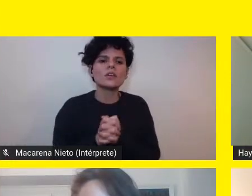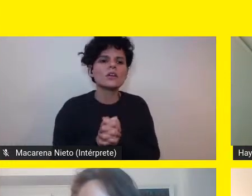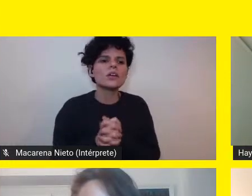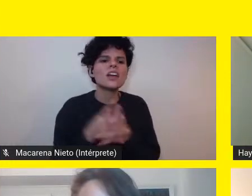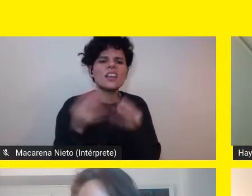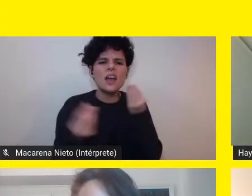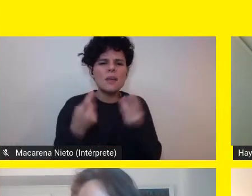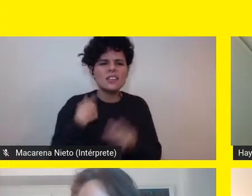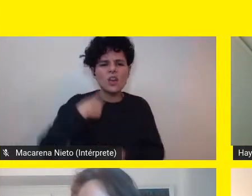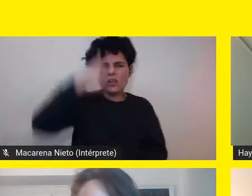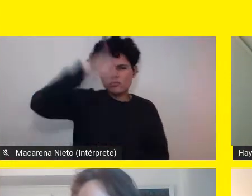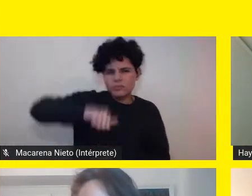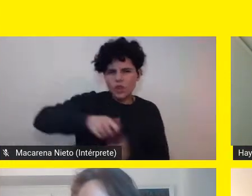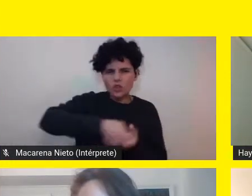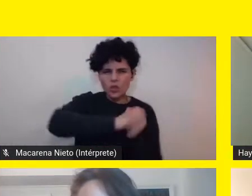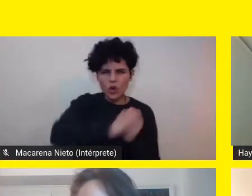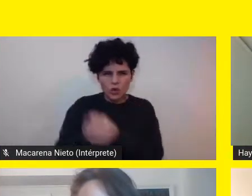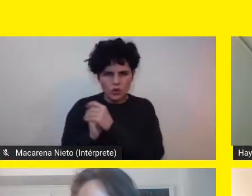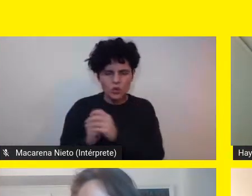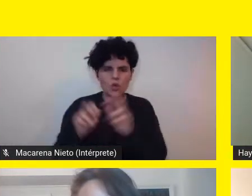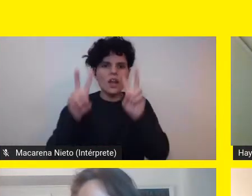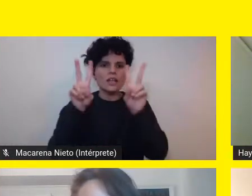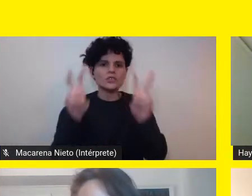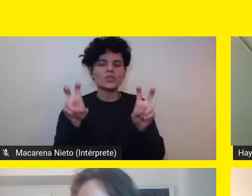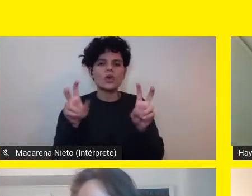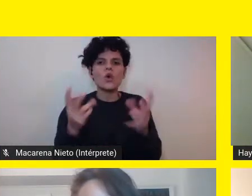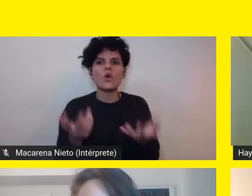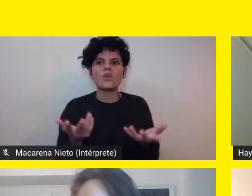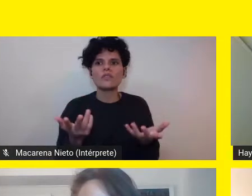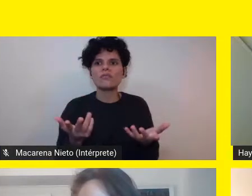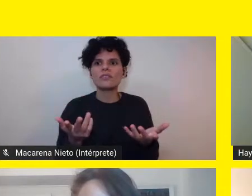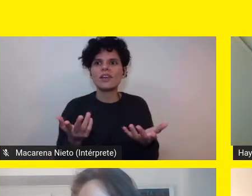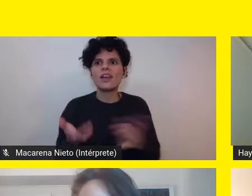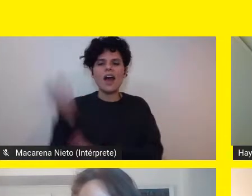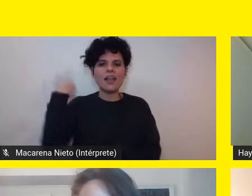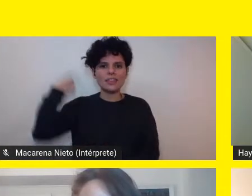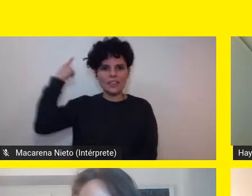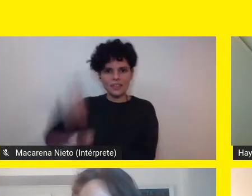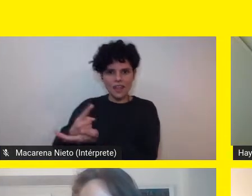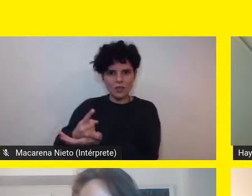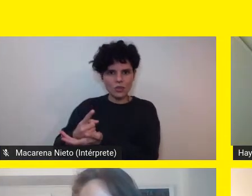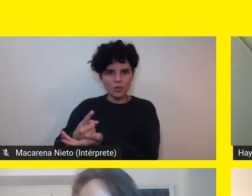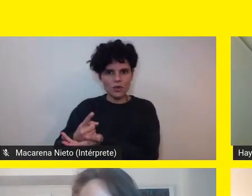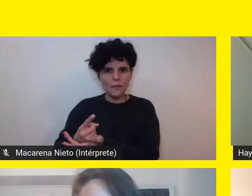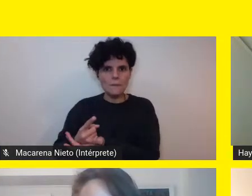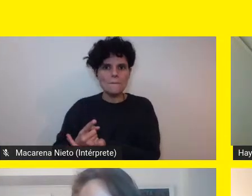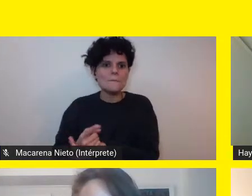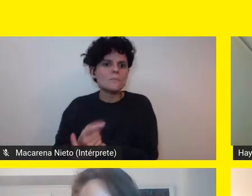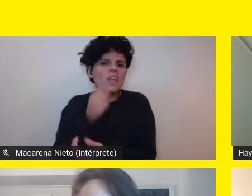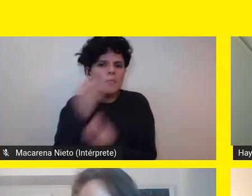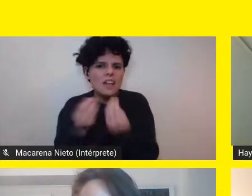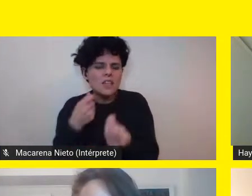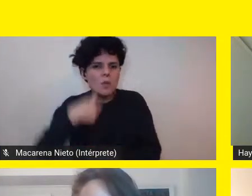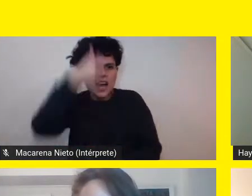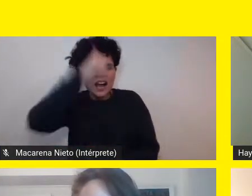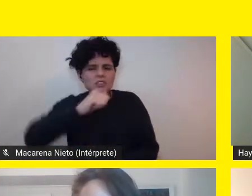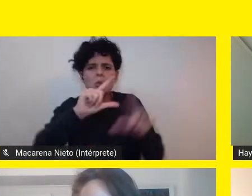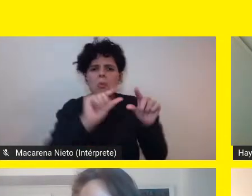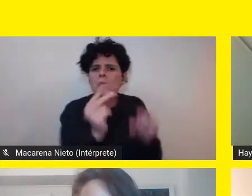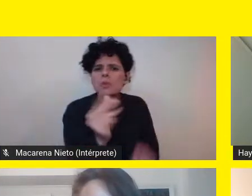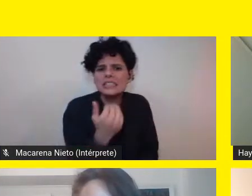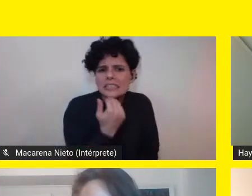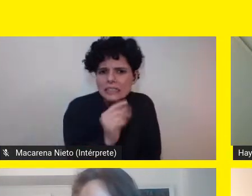tortura respecto de crímenes en la dictadura? O sea, las bajas penas para los crímenes de tortura que ocurrieron en la